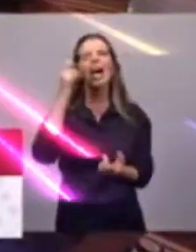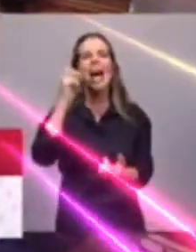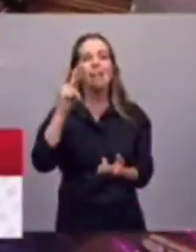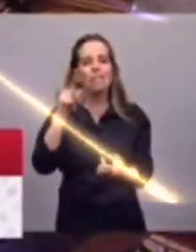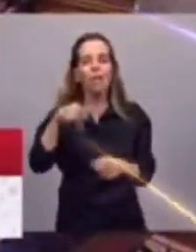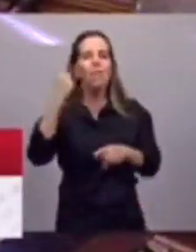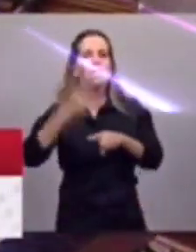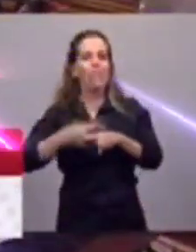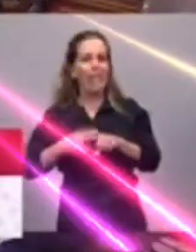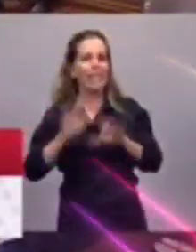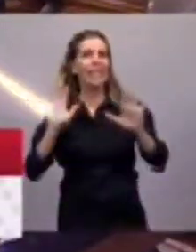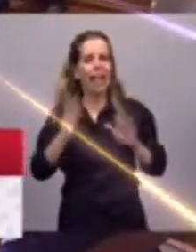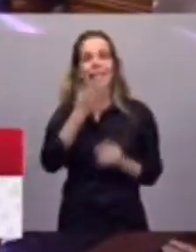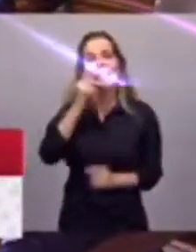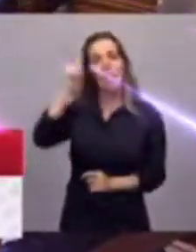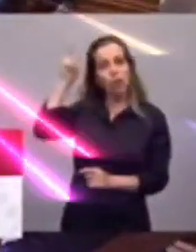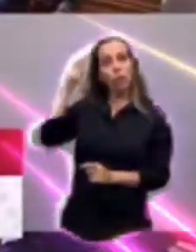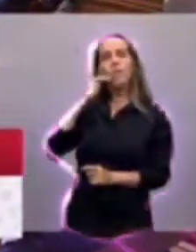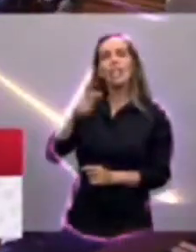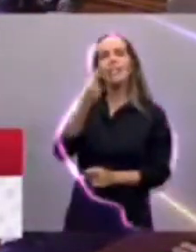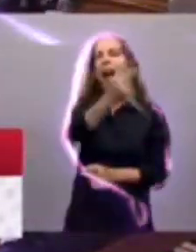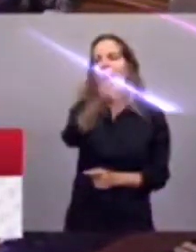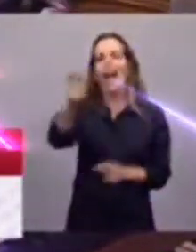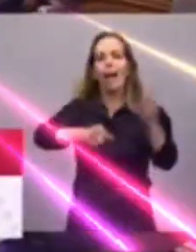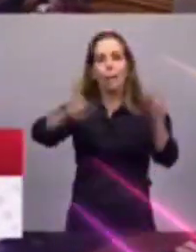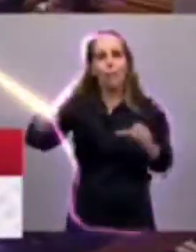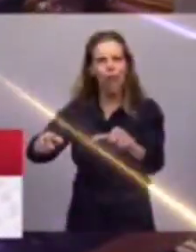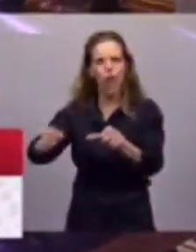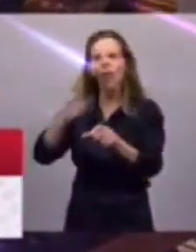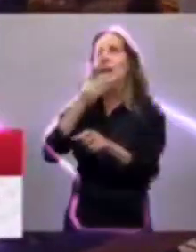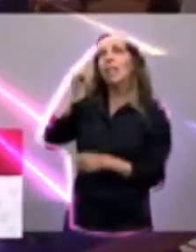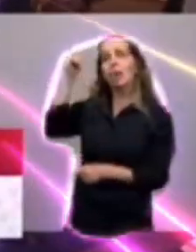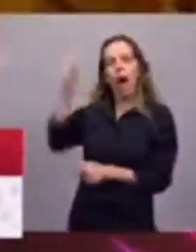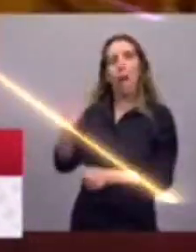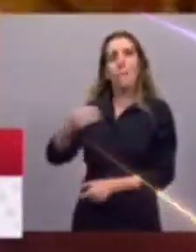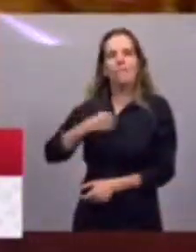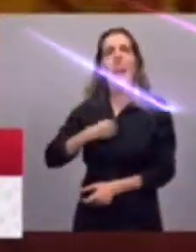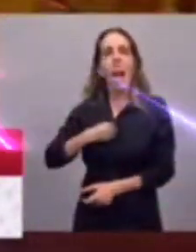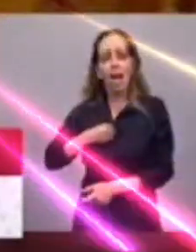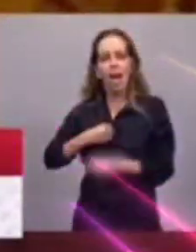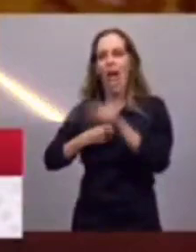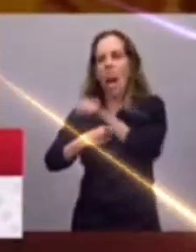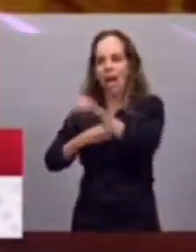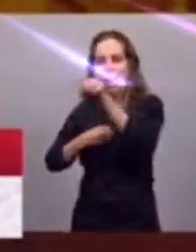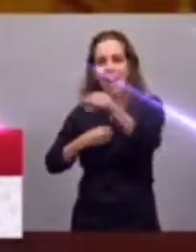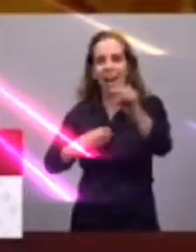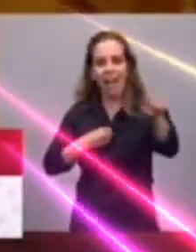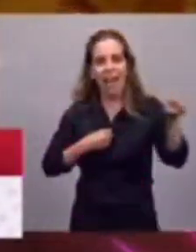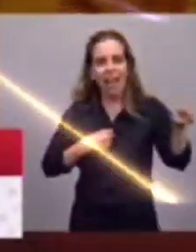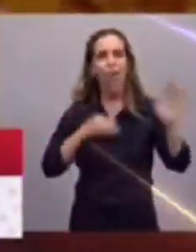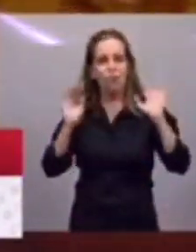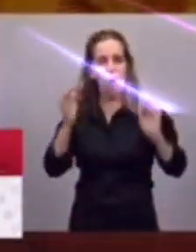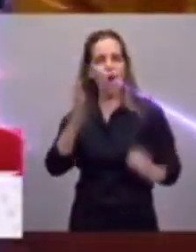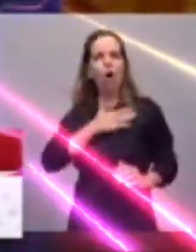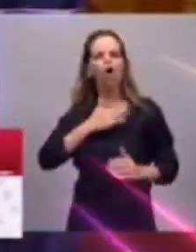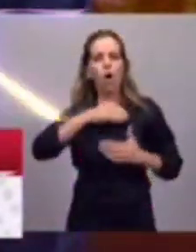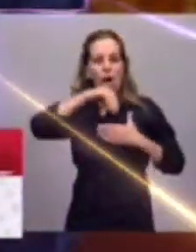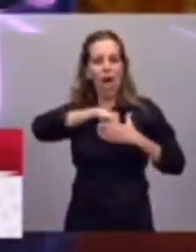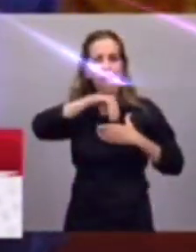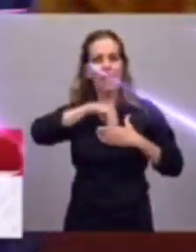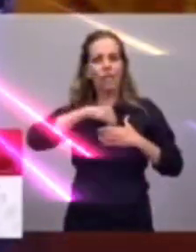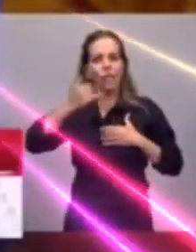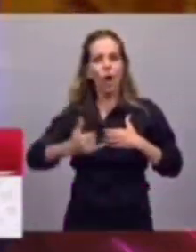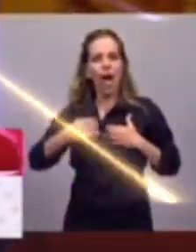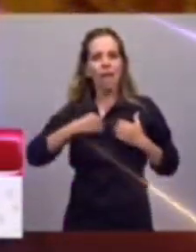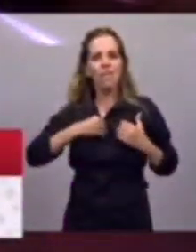le dice a cada individuo: tengo fe en vos. En lo profundo del corazón de cada uno